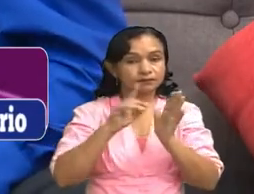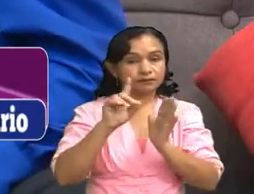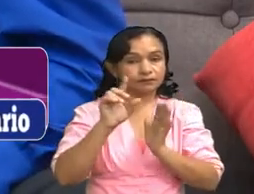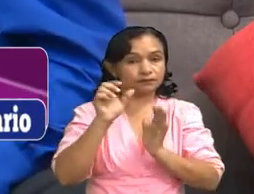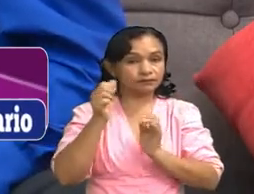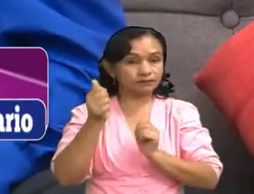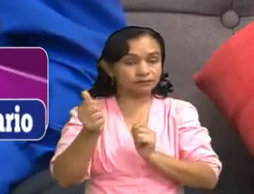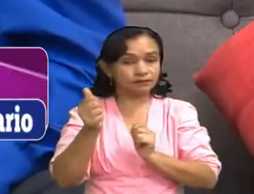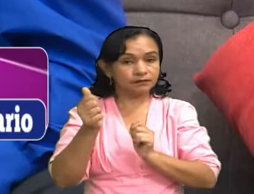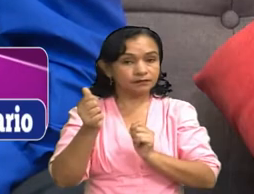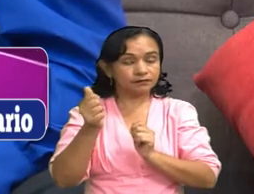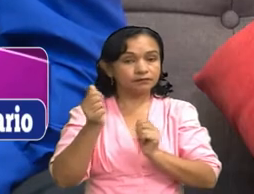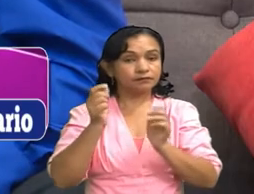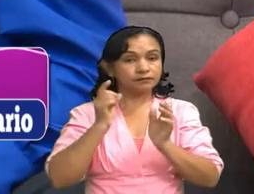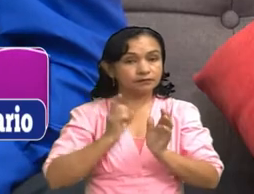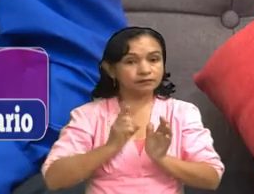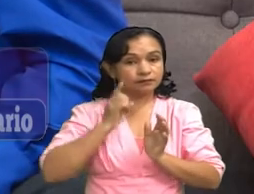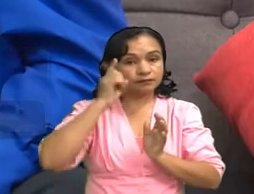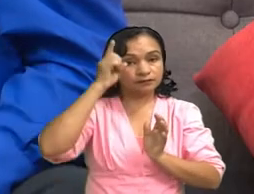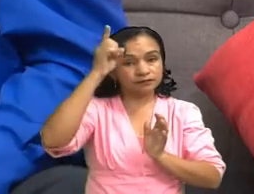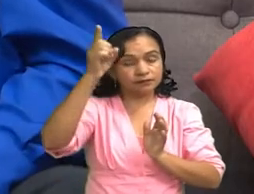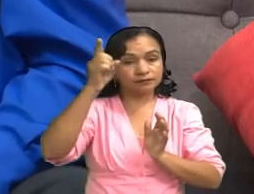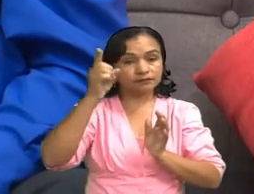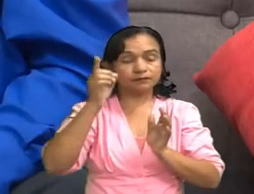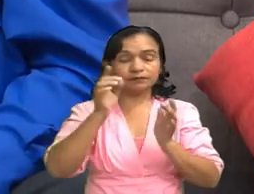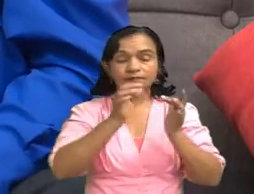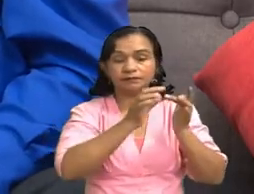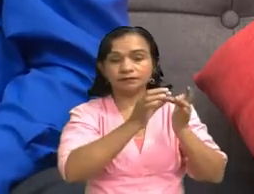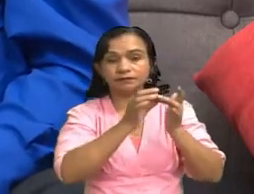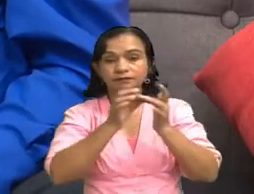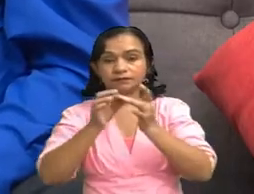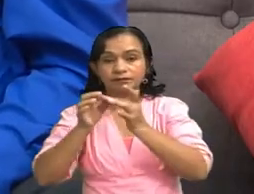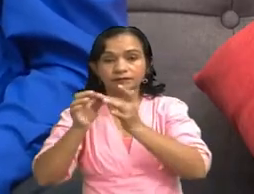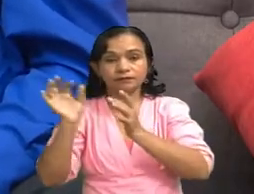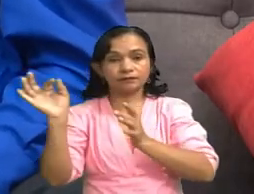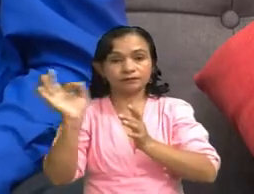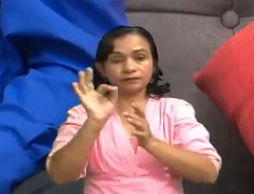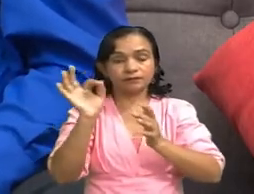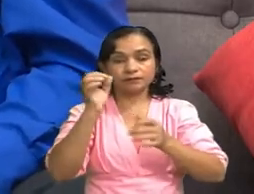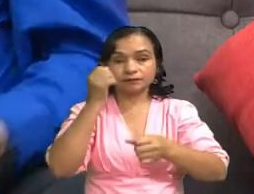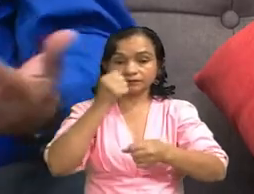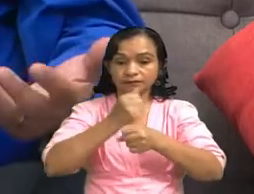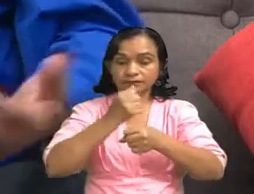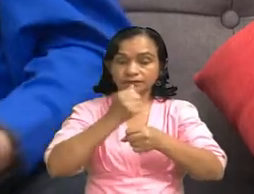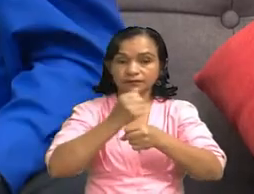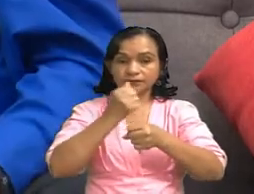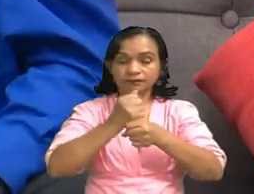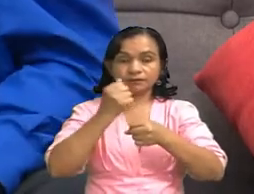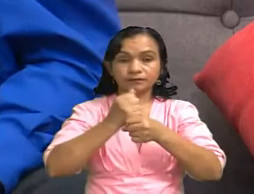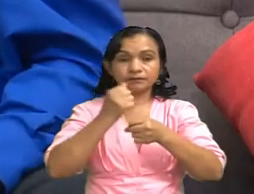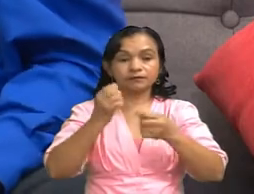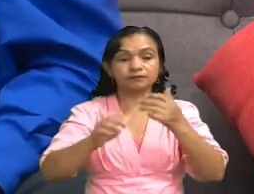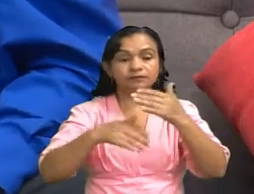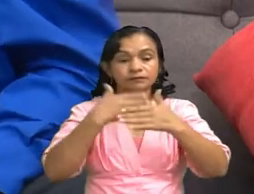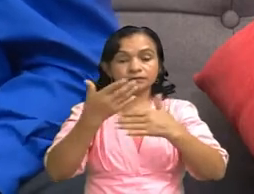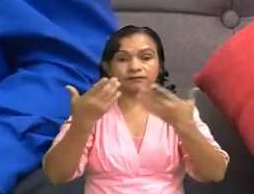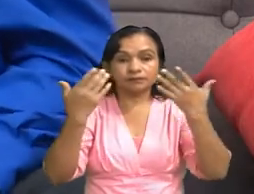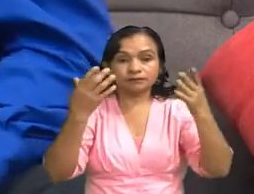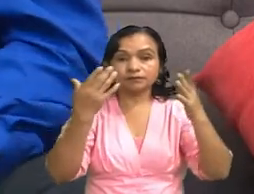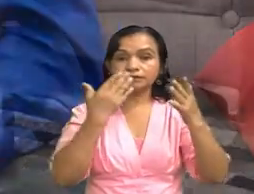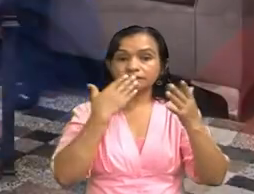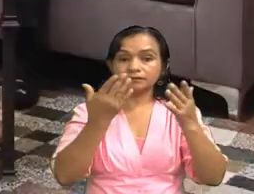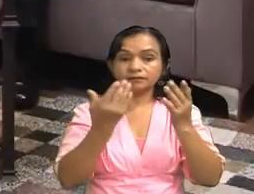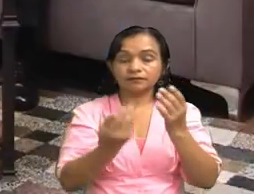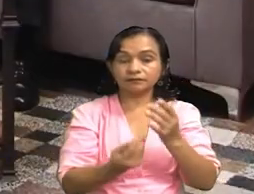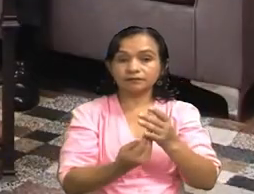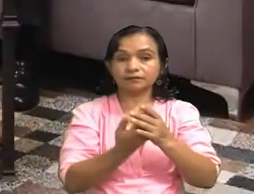2016 desarrollando unos grandes procedimientos para lograr unas grandes cosechas para el pueblo nicaragüense. Y que